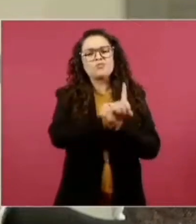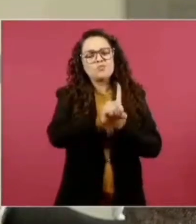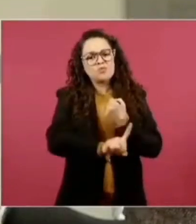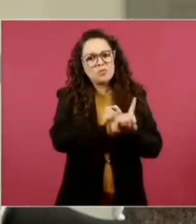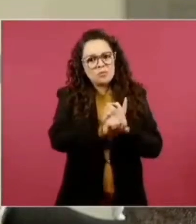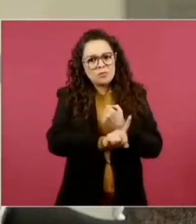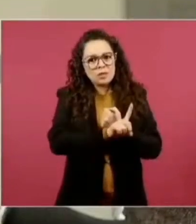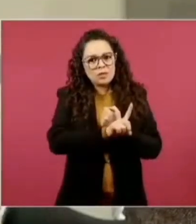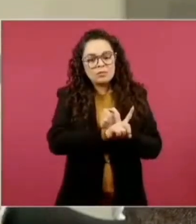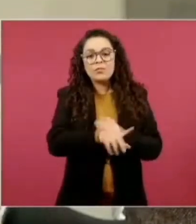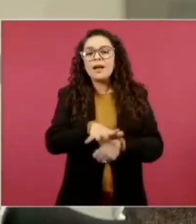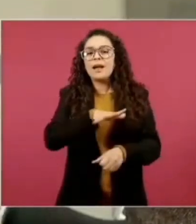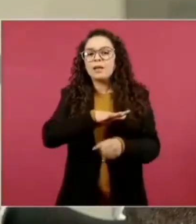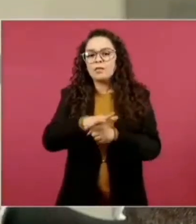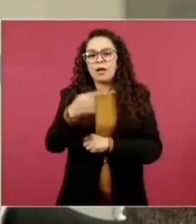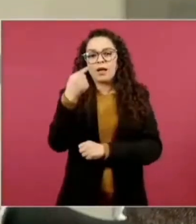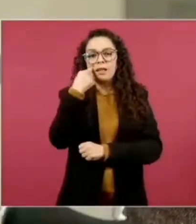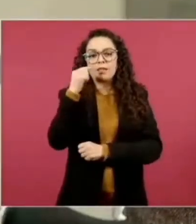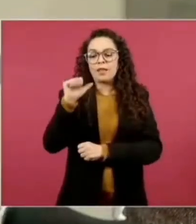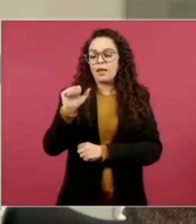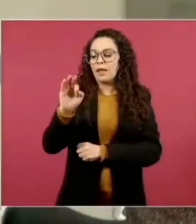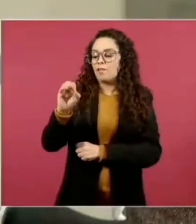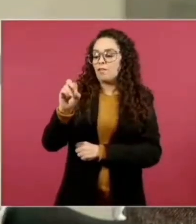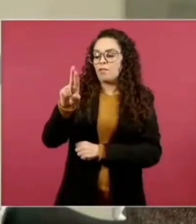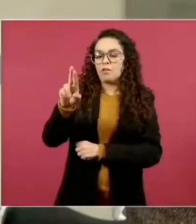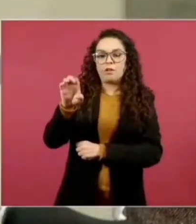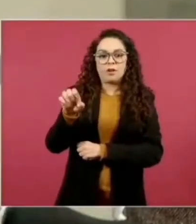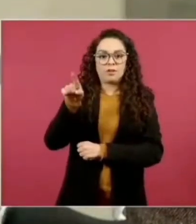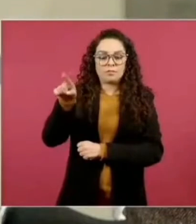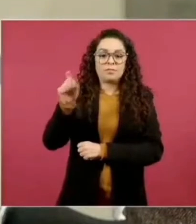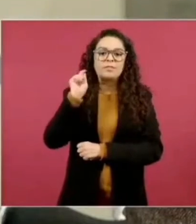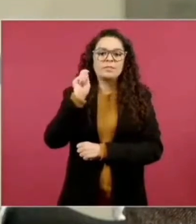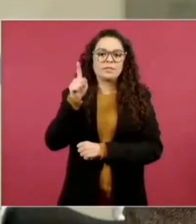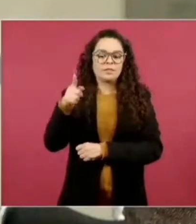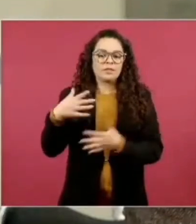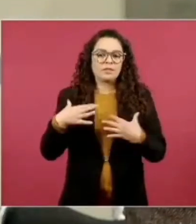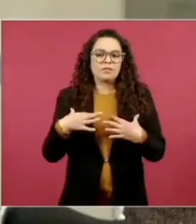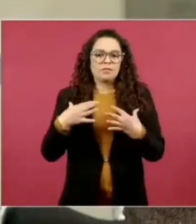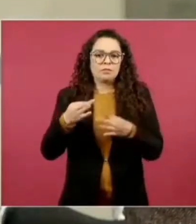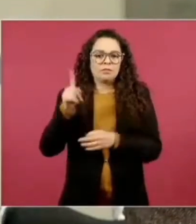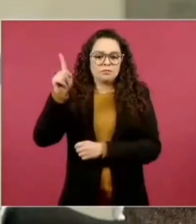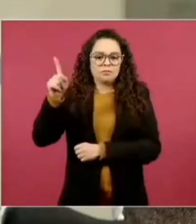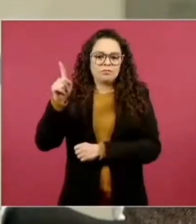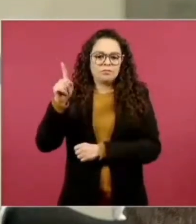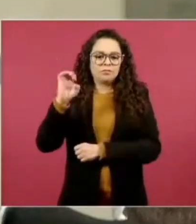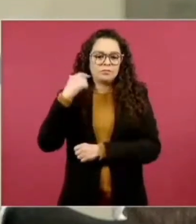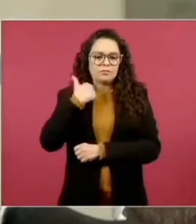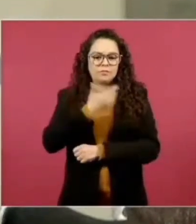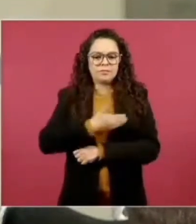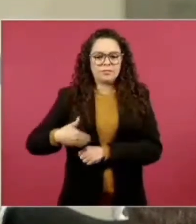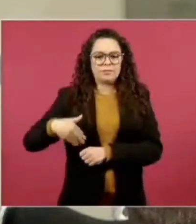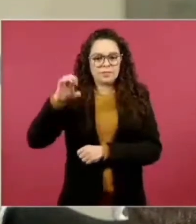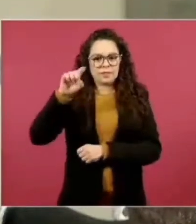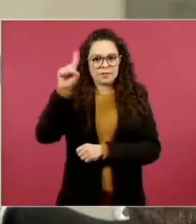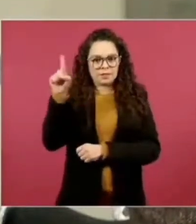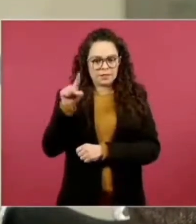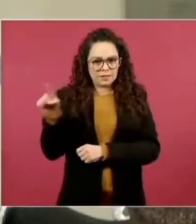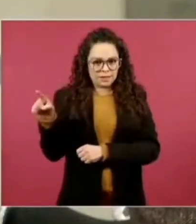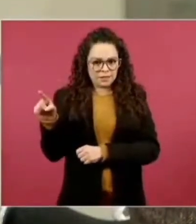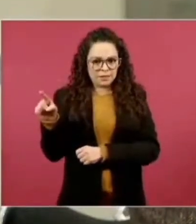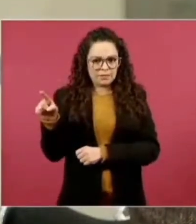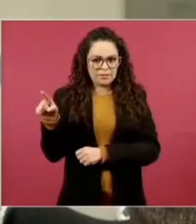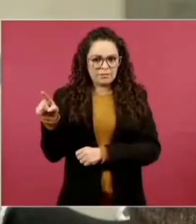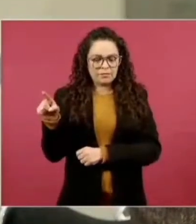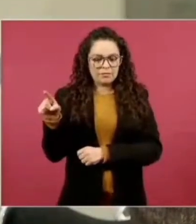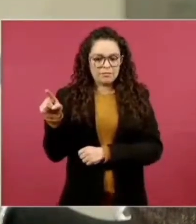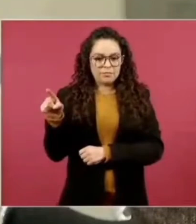ver con el Afore, que pues este sistema creado con Cedillo, que pues es perjudicial para muchos trabajadores ahora al